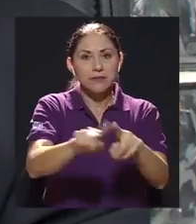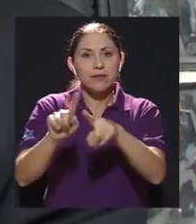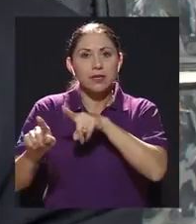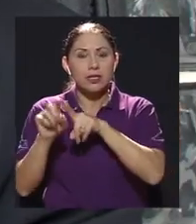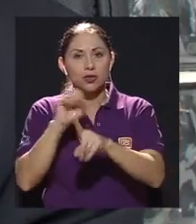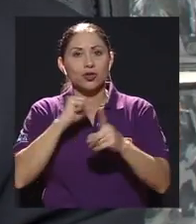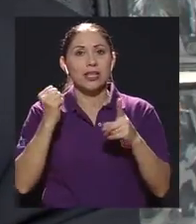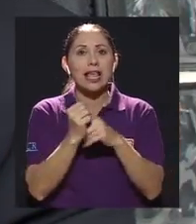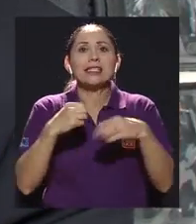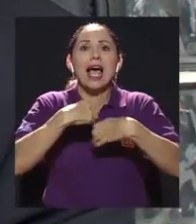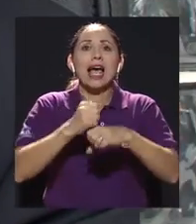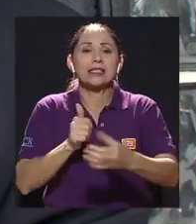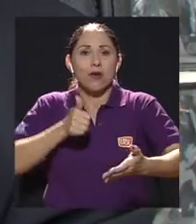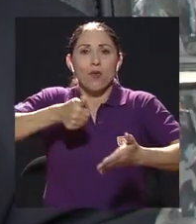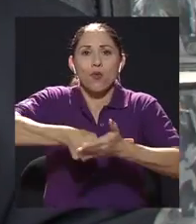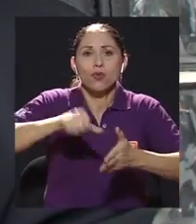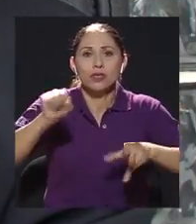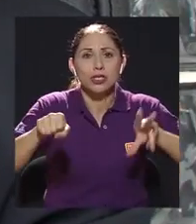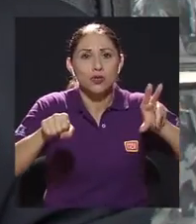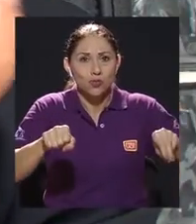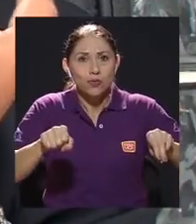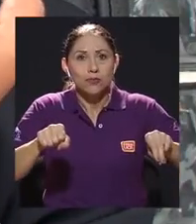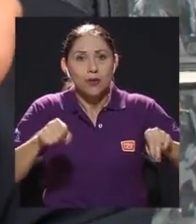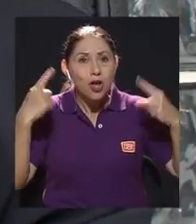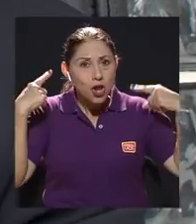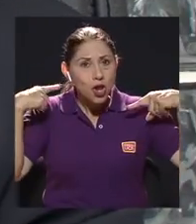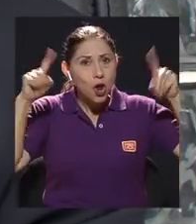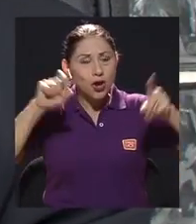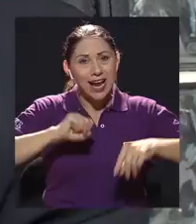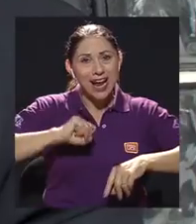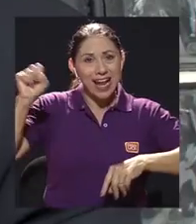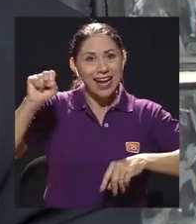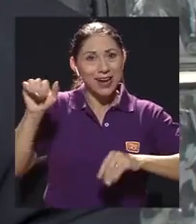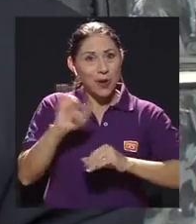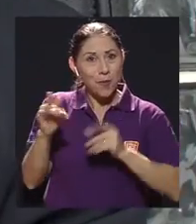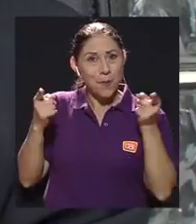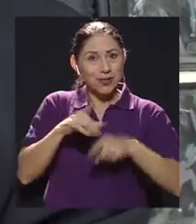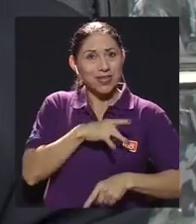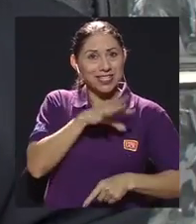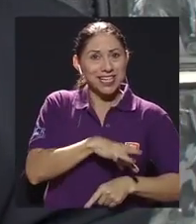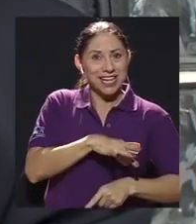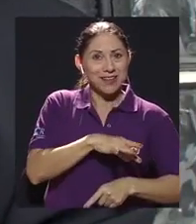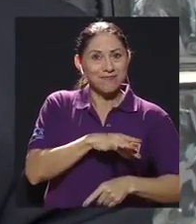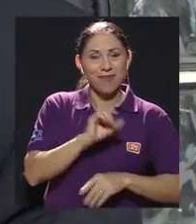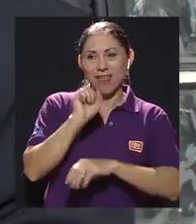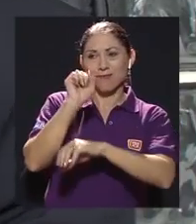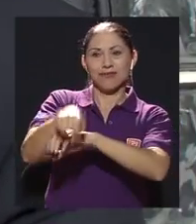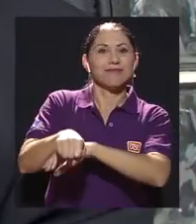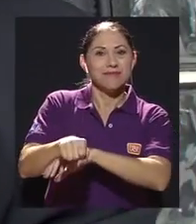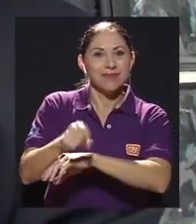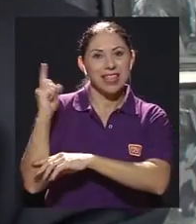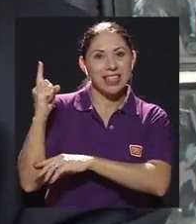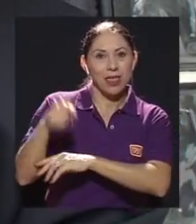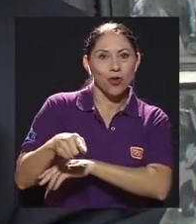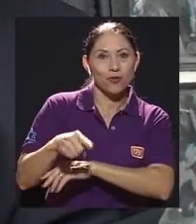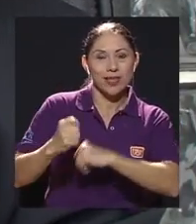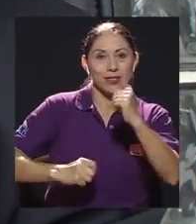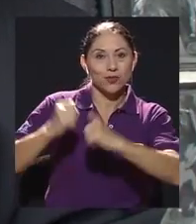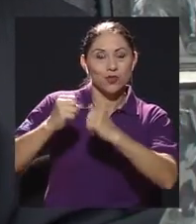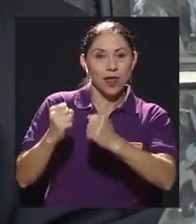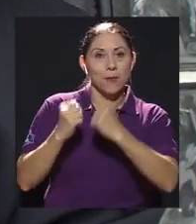en plebiscitos, como en el caso de Chile, al dictador y a su estructura de poder, y ahí Constantino nos